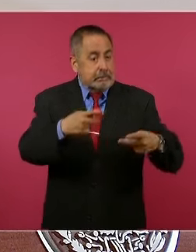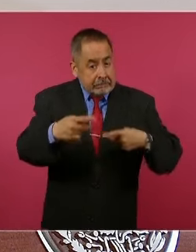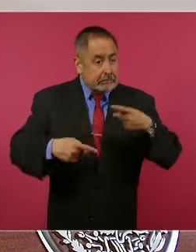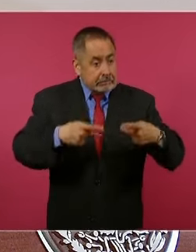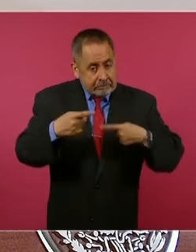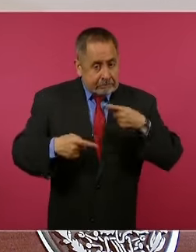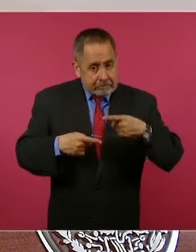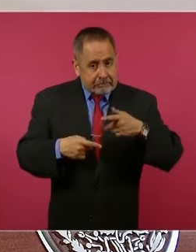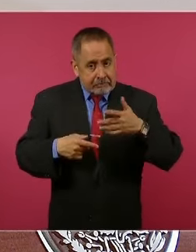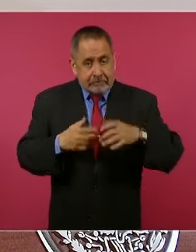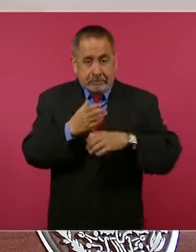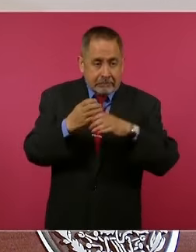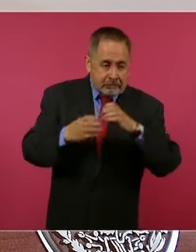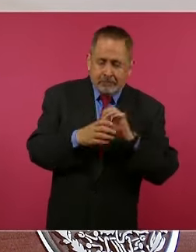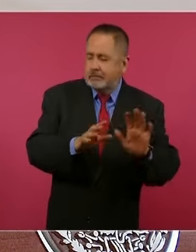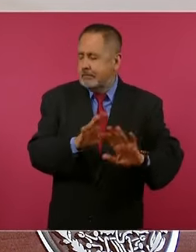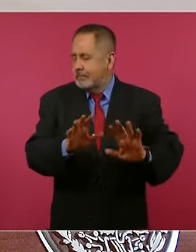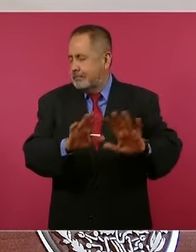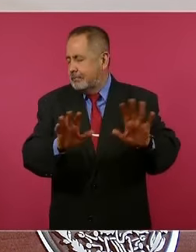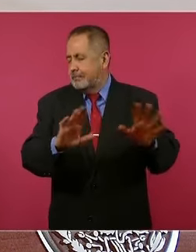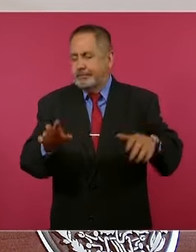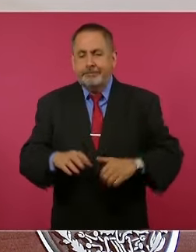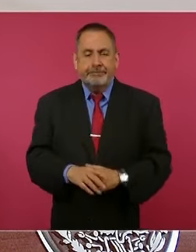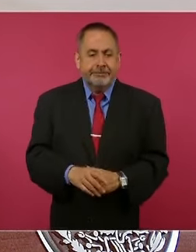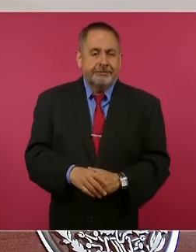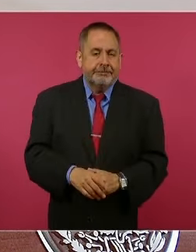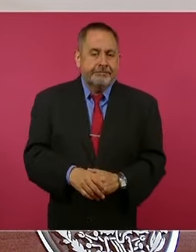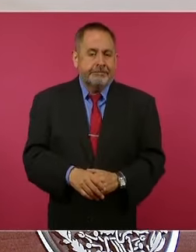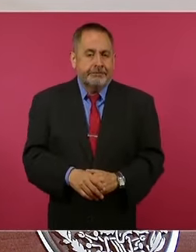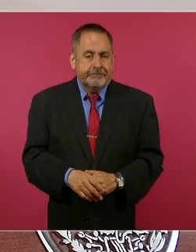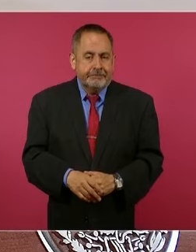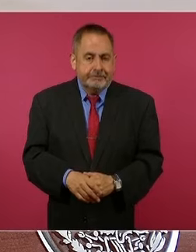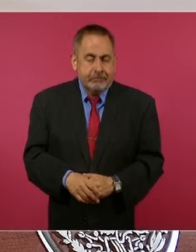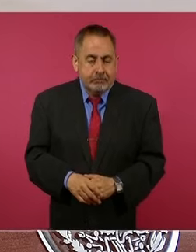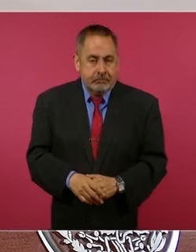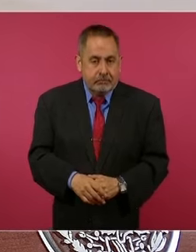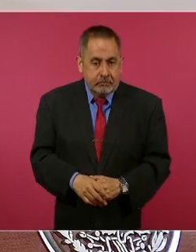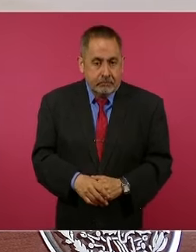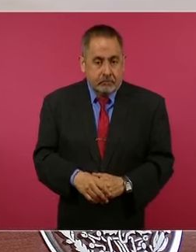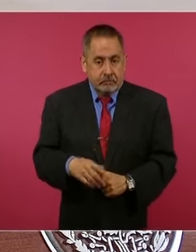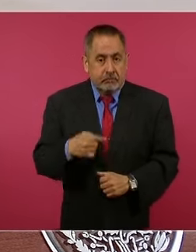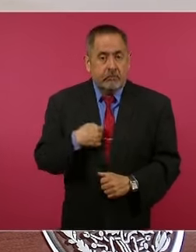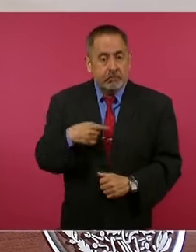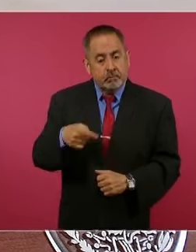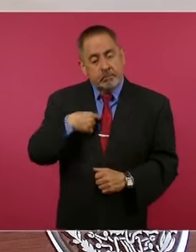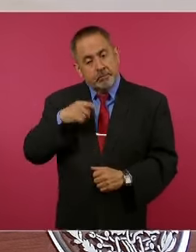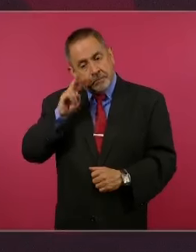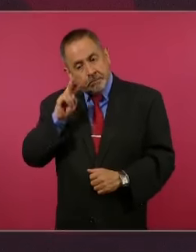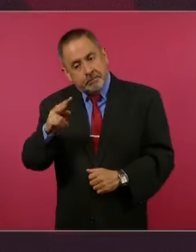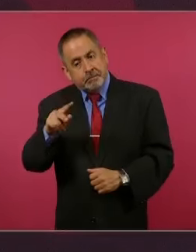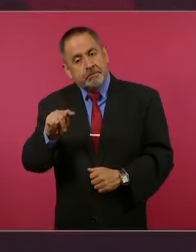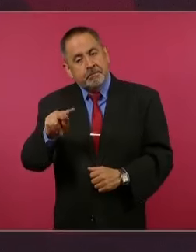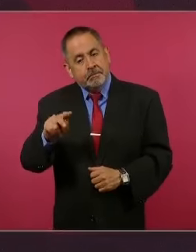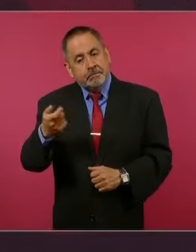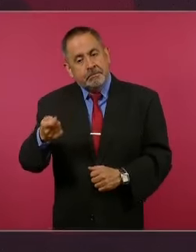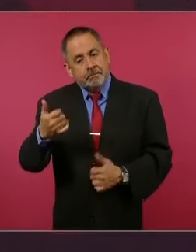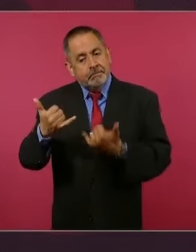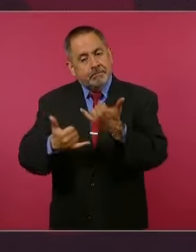preguntando sobre cosas y demás Pero si voy a estar viendo los